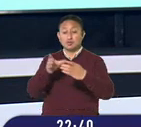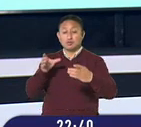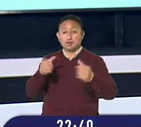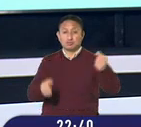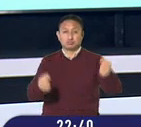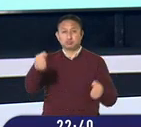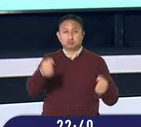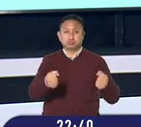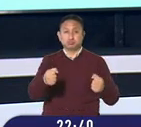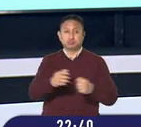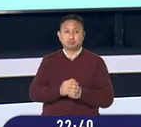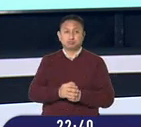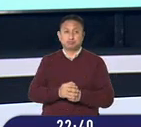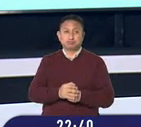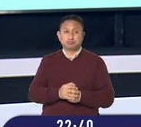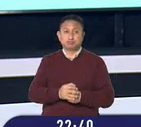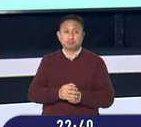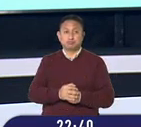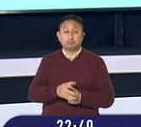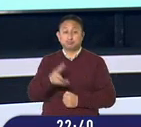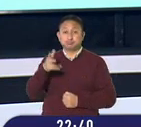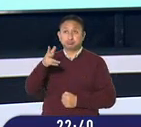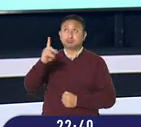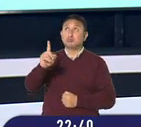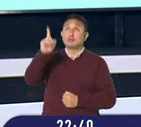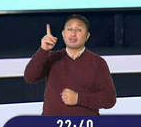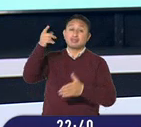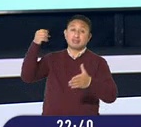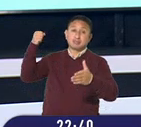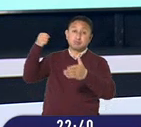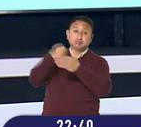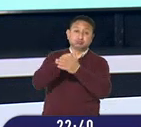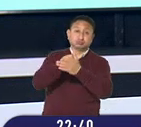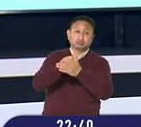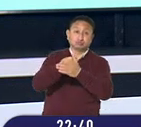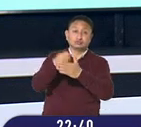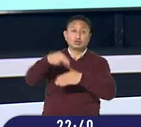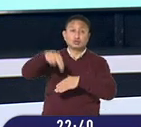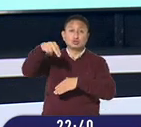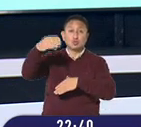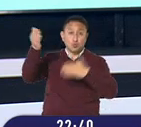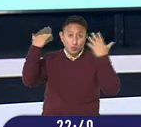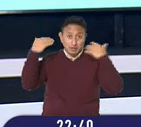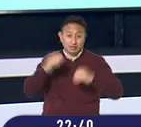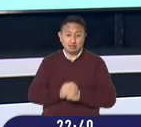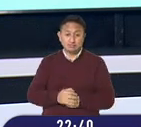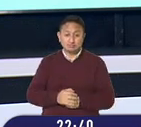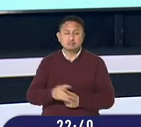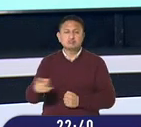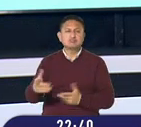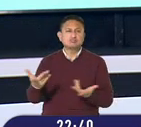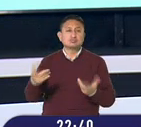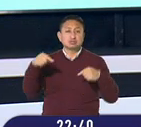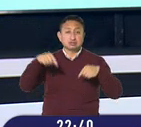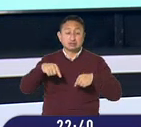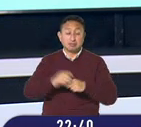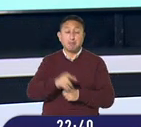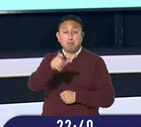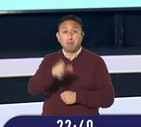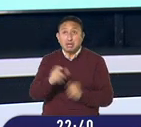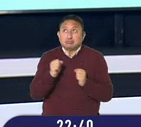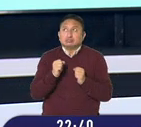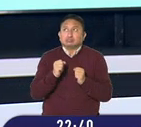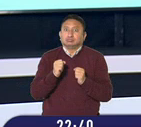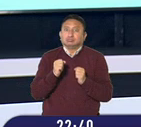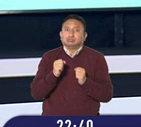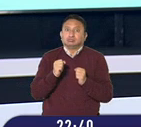tráiler colisionó contra un paso a desnivel ubicado en el norte de Guayaquil. El accidente provocó susto entre los